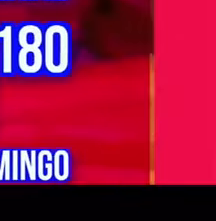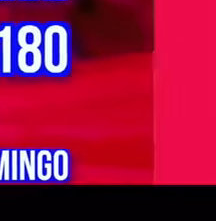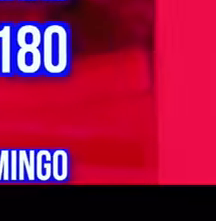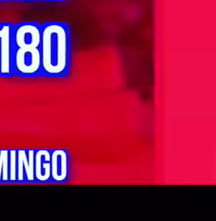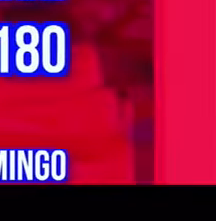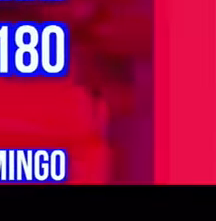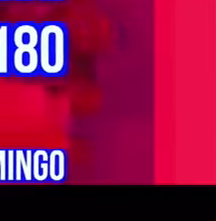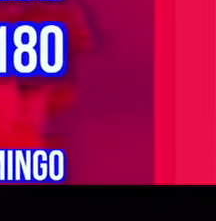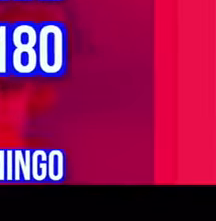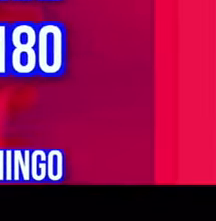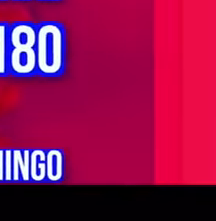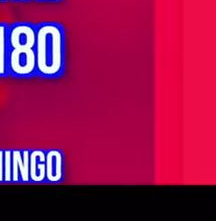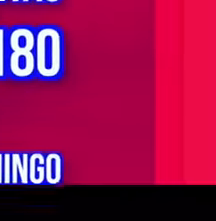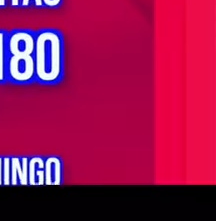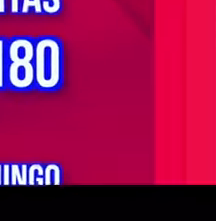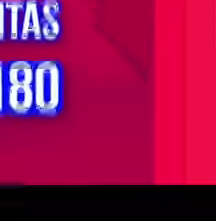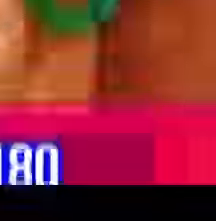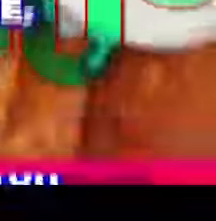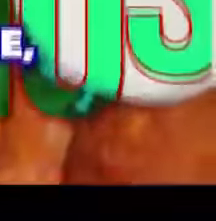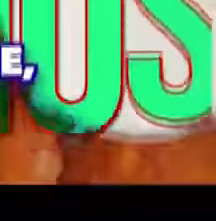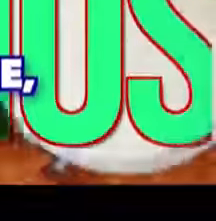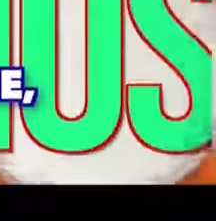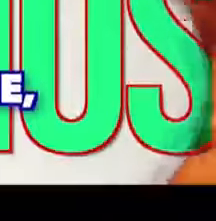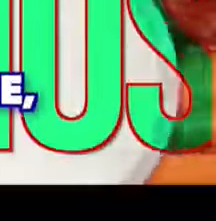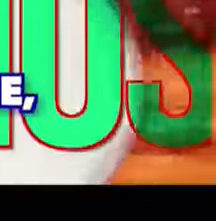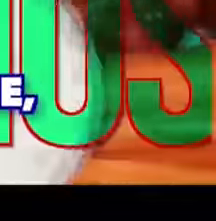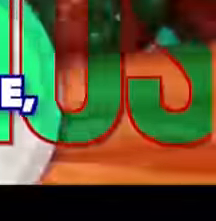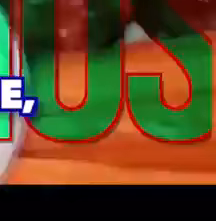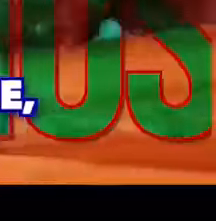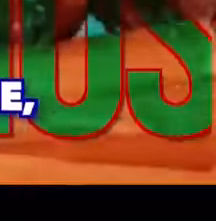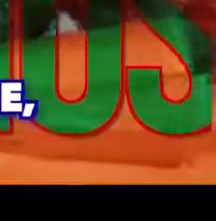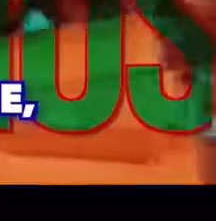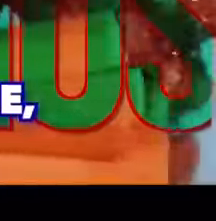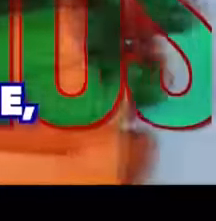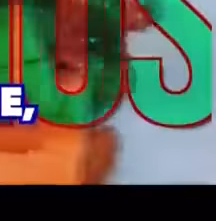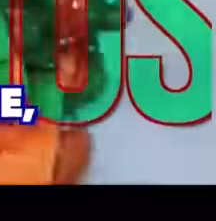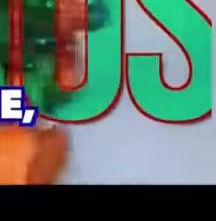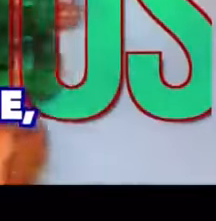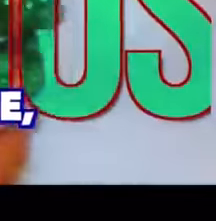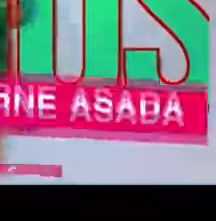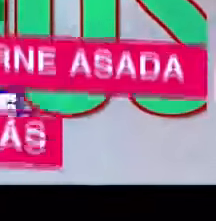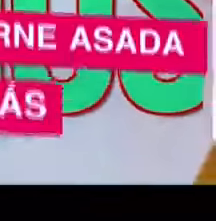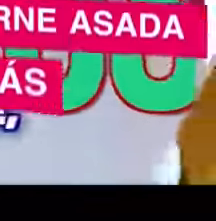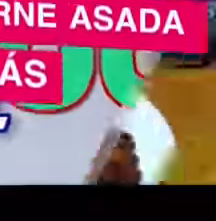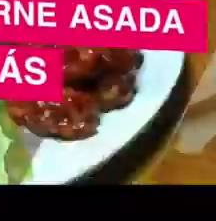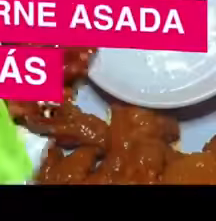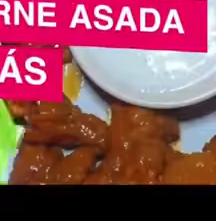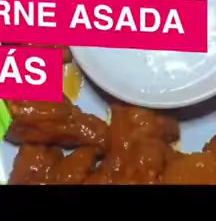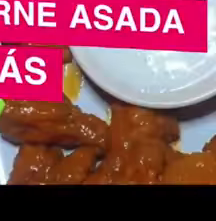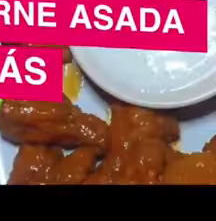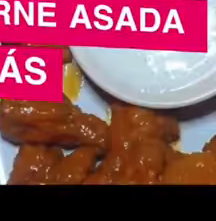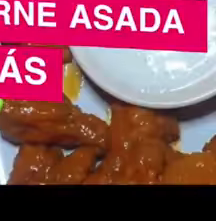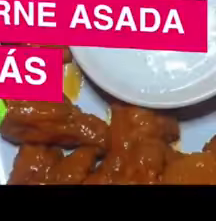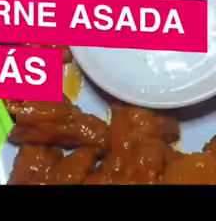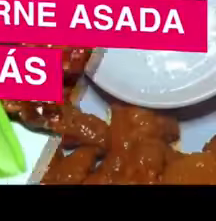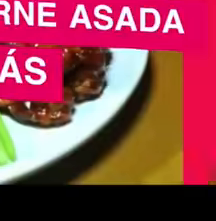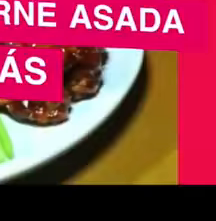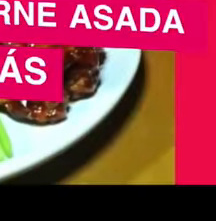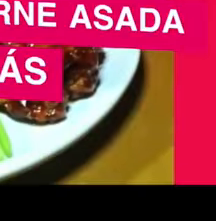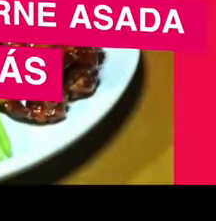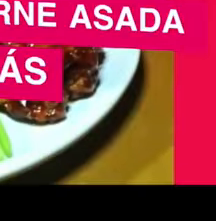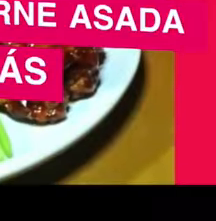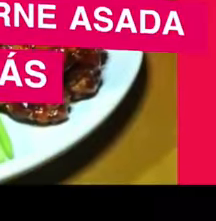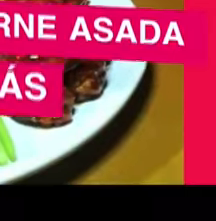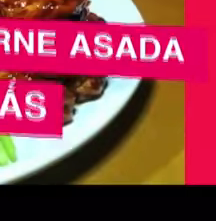180 pesos viernes, sábado y domingo. Contamos con nachos con carne, superburros de carne asada,